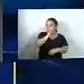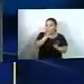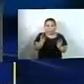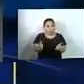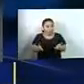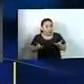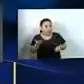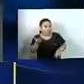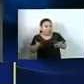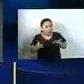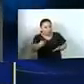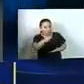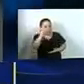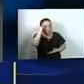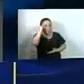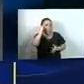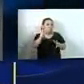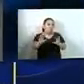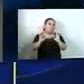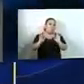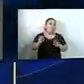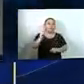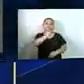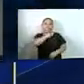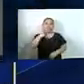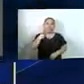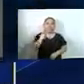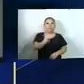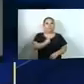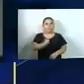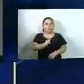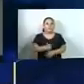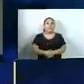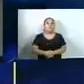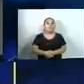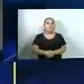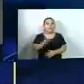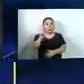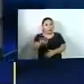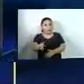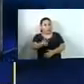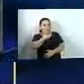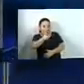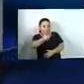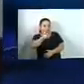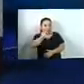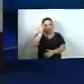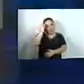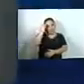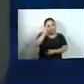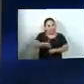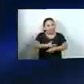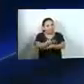aún pueden ser causa de suicidios según expertos Tenemos un informe completo sobre el tema